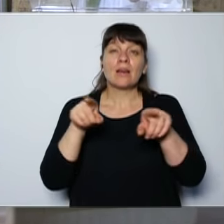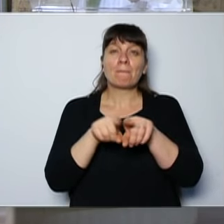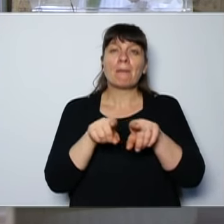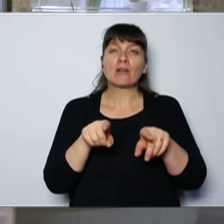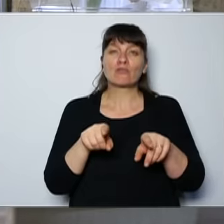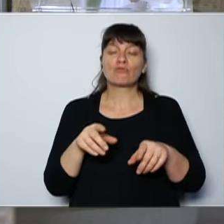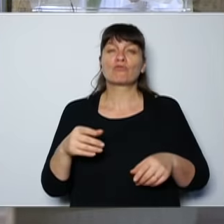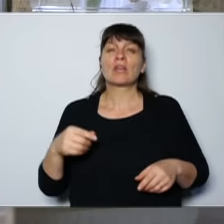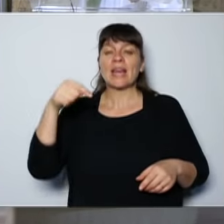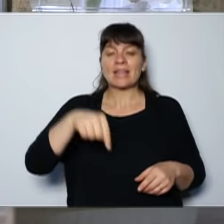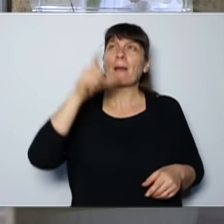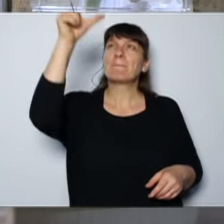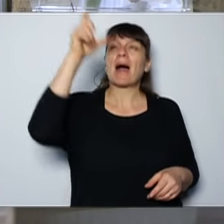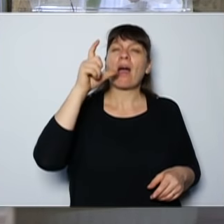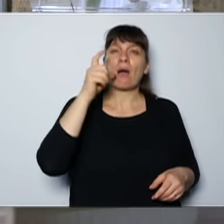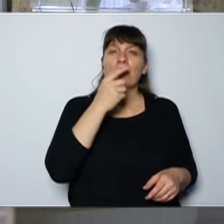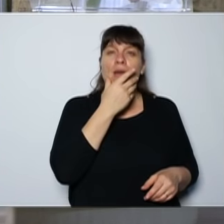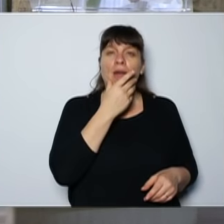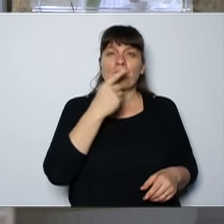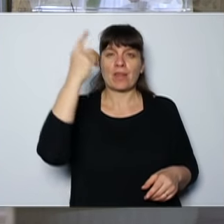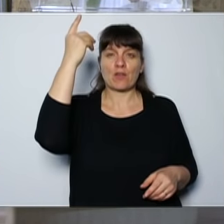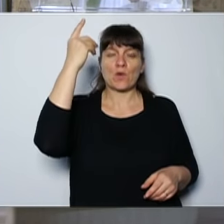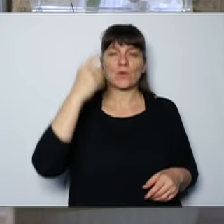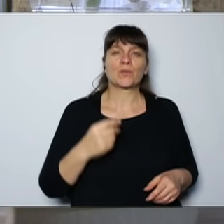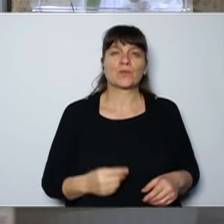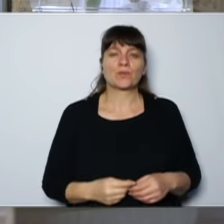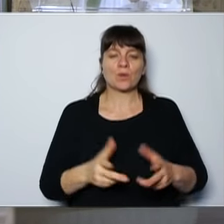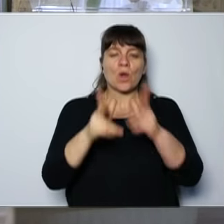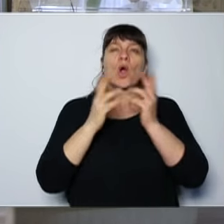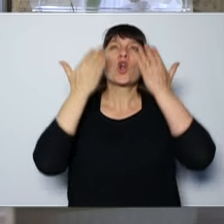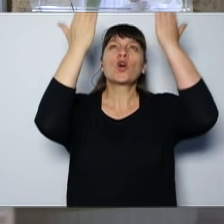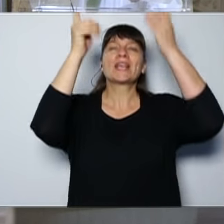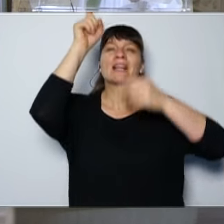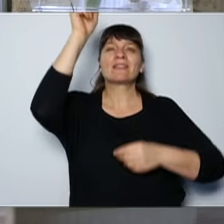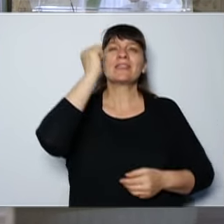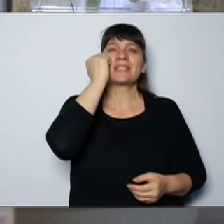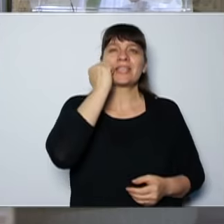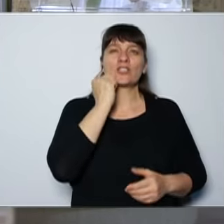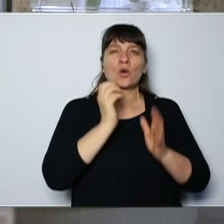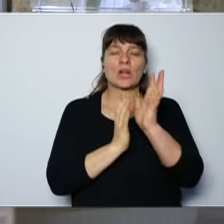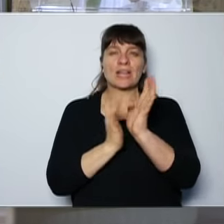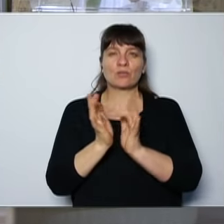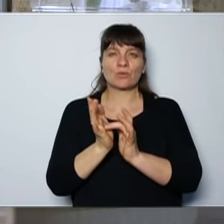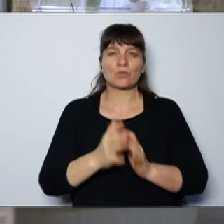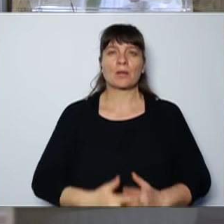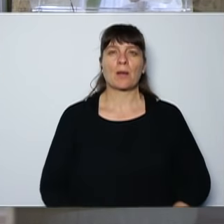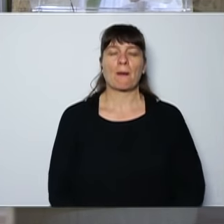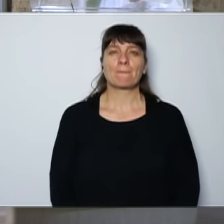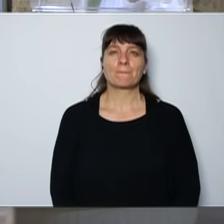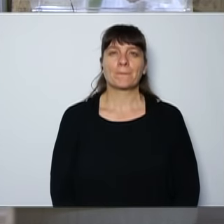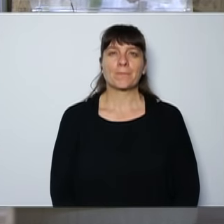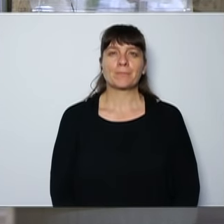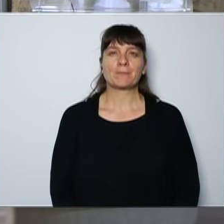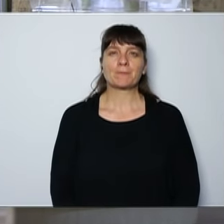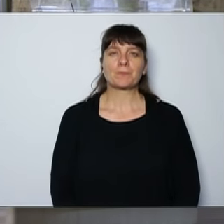Hermanas y hermanos, esta es palabra del Señor. Gloria a ti, Señor Jesús.